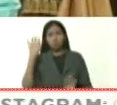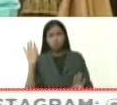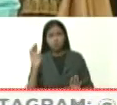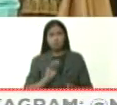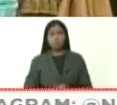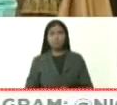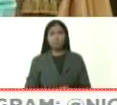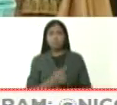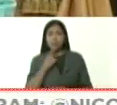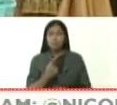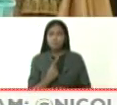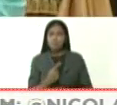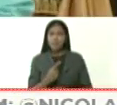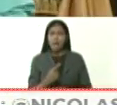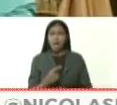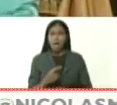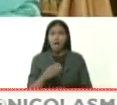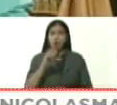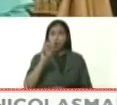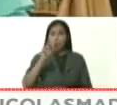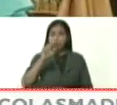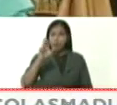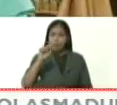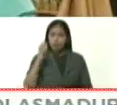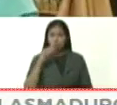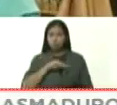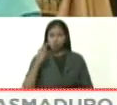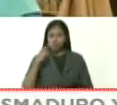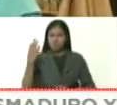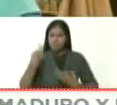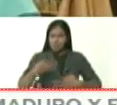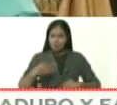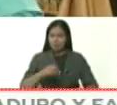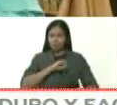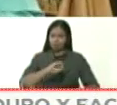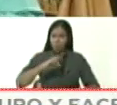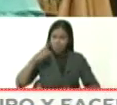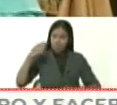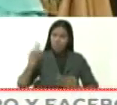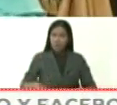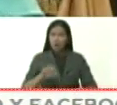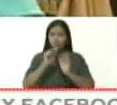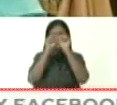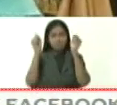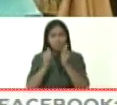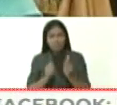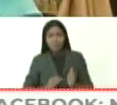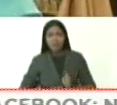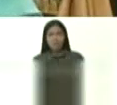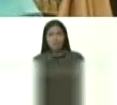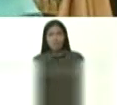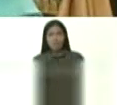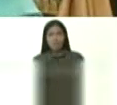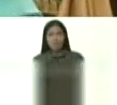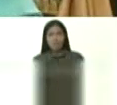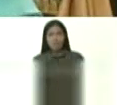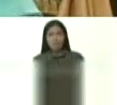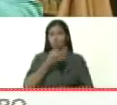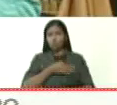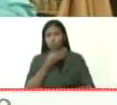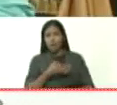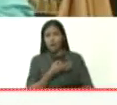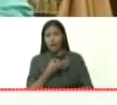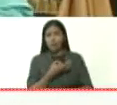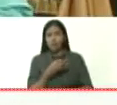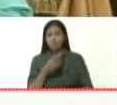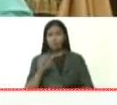decía, Rafael, nosotros somos de verdad. Es un sistema de liderazgo político, social,